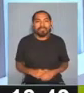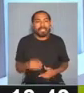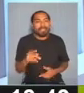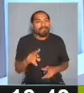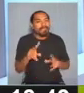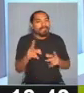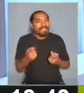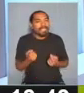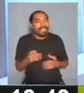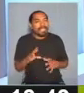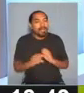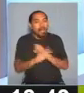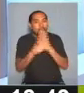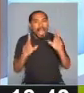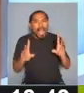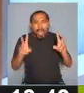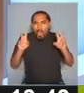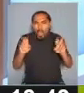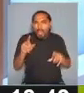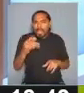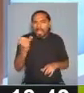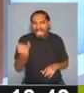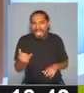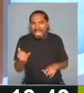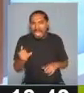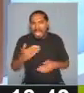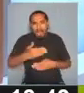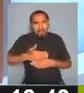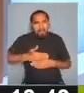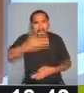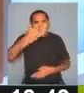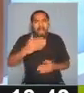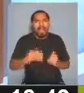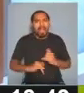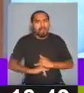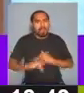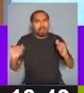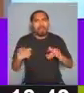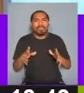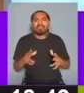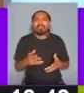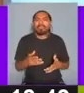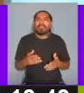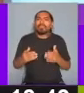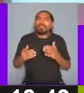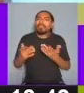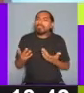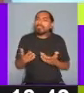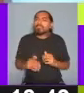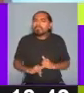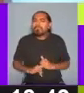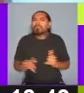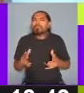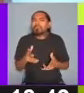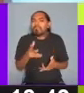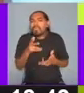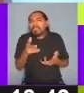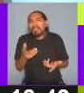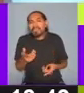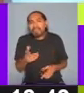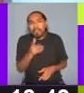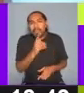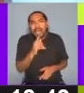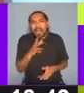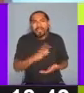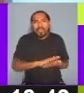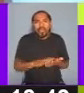que está en los títulos de todos los medios, incluso del país. Se habla de un nuevo impuesto a las mercaderías que ingresen a